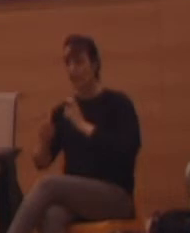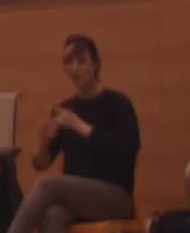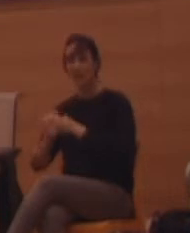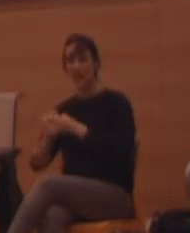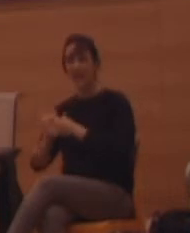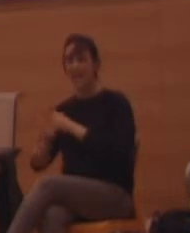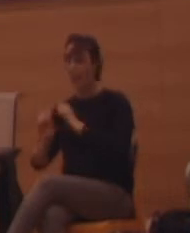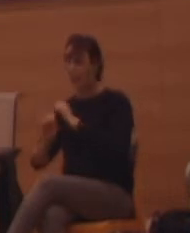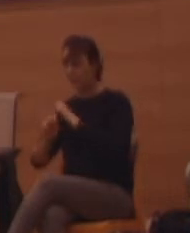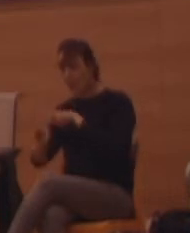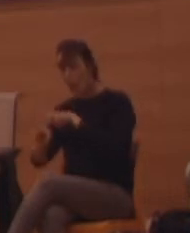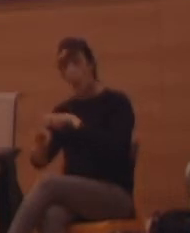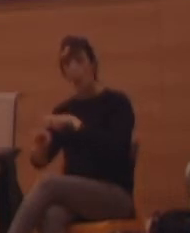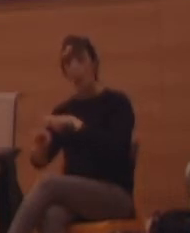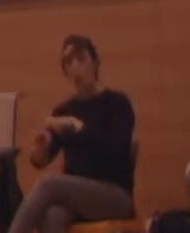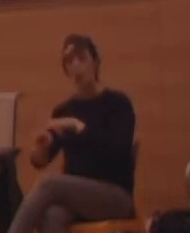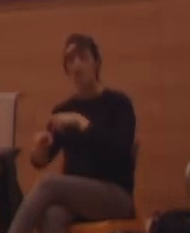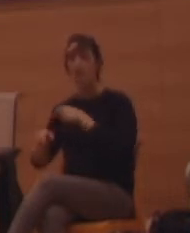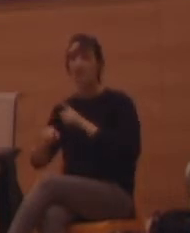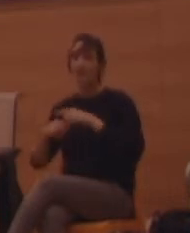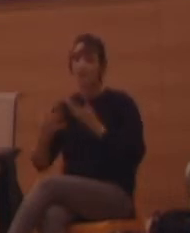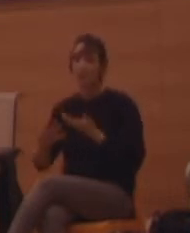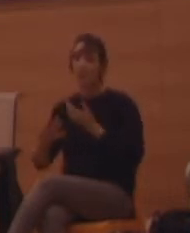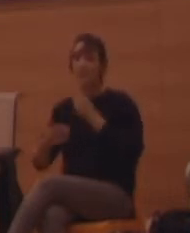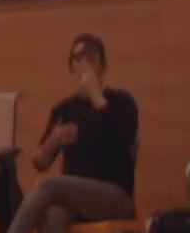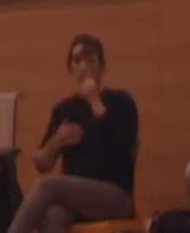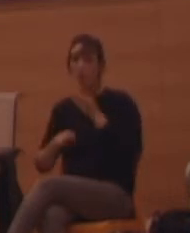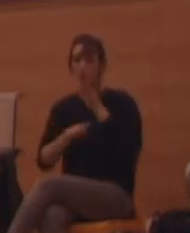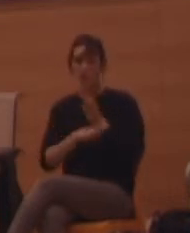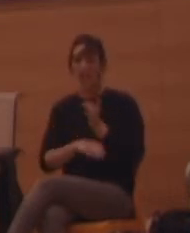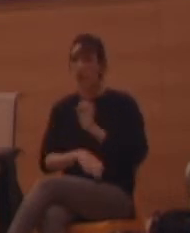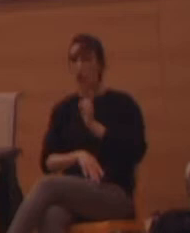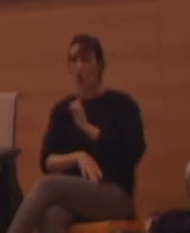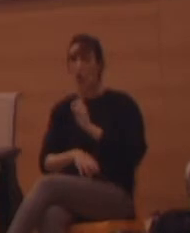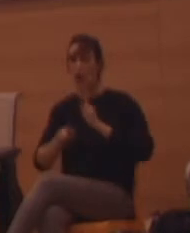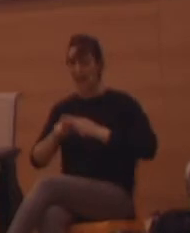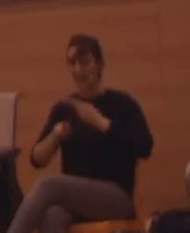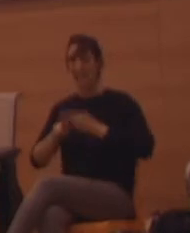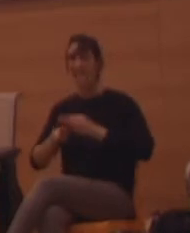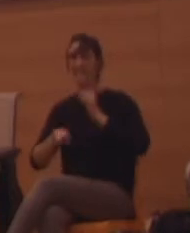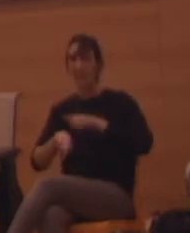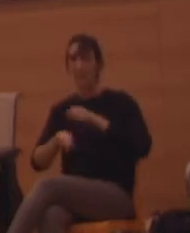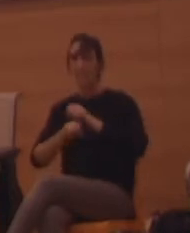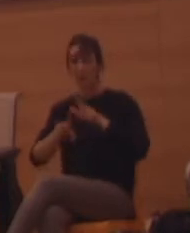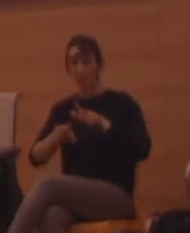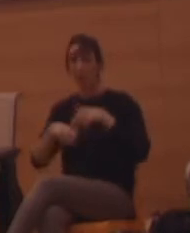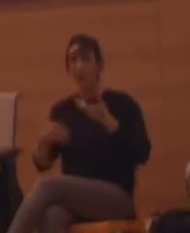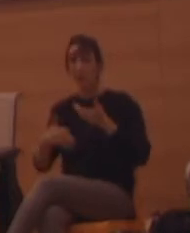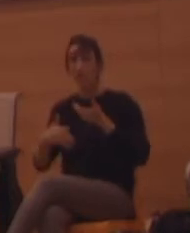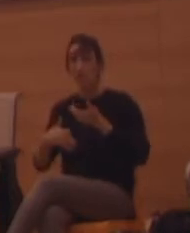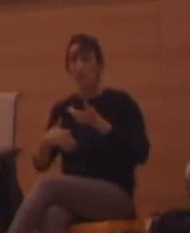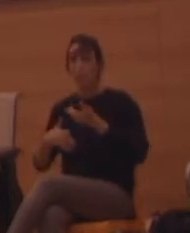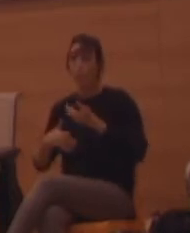calidad, no suelen ir a los podólogos, los calcetines son también peores, y como consecuencia de esa dejadez,